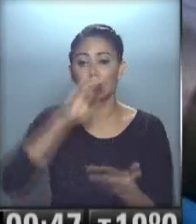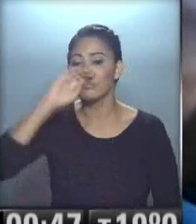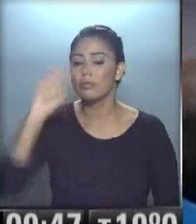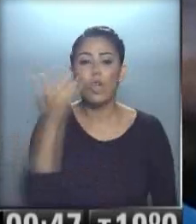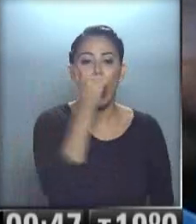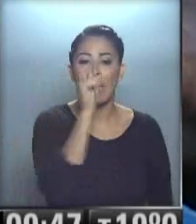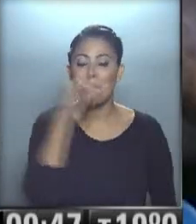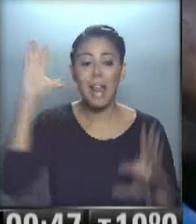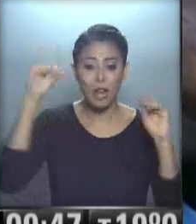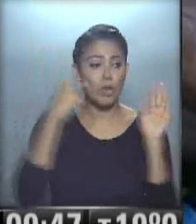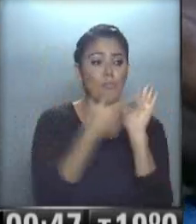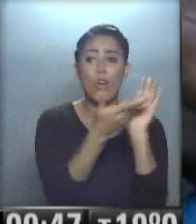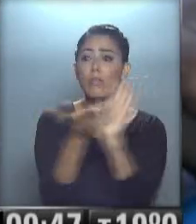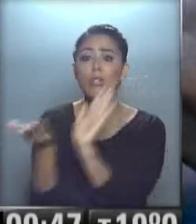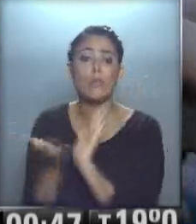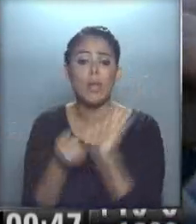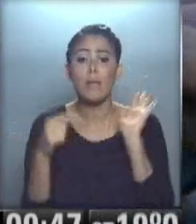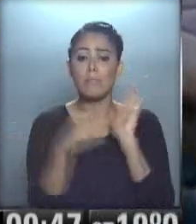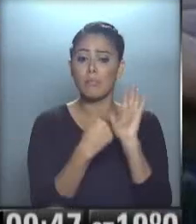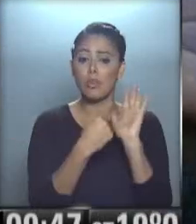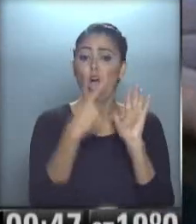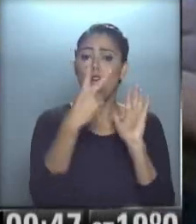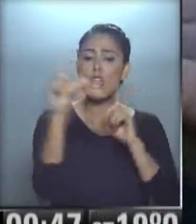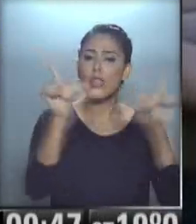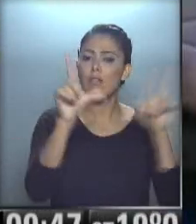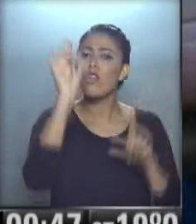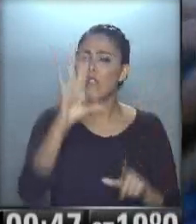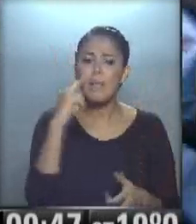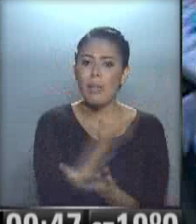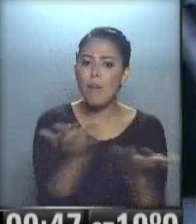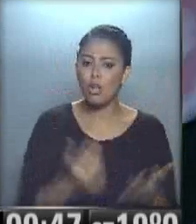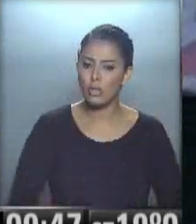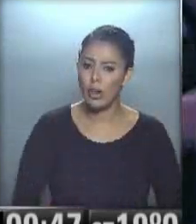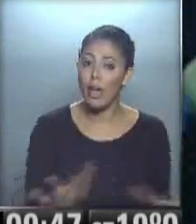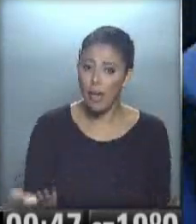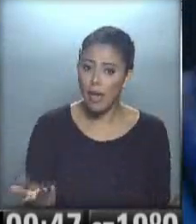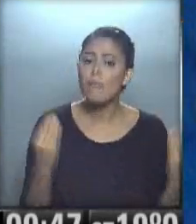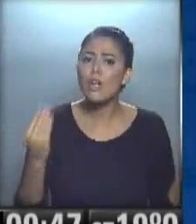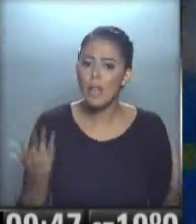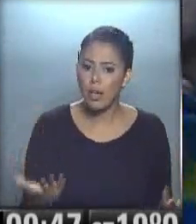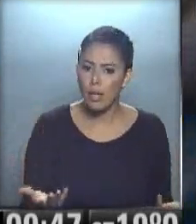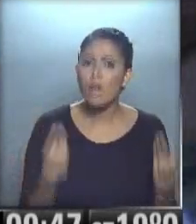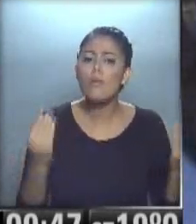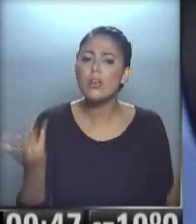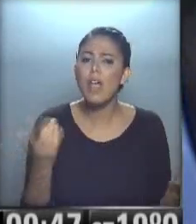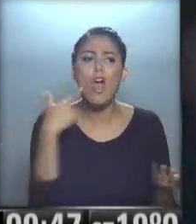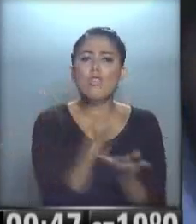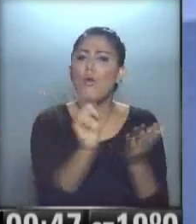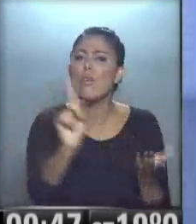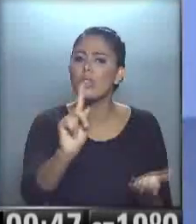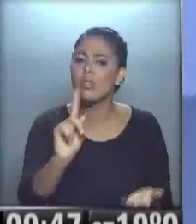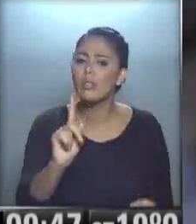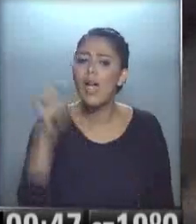las cámaras la noche y sin embargo vi 2 medios nada más que lo mostraron. ¿Por qué? ¿Por qué no lo muestran